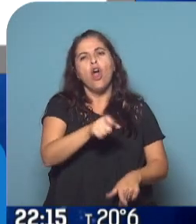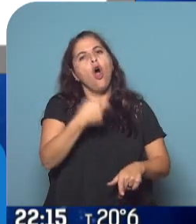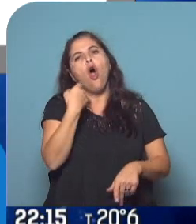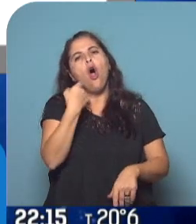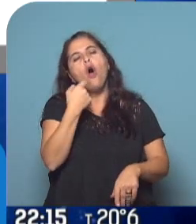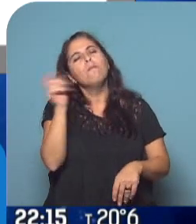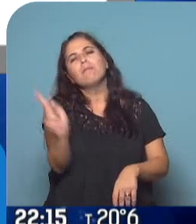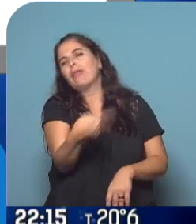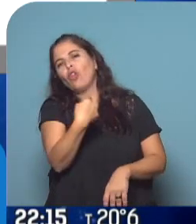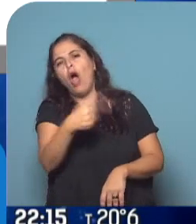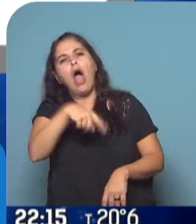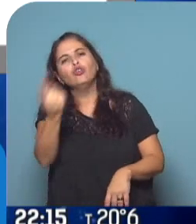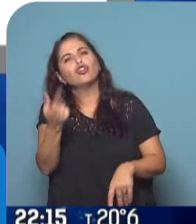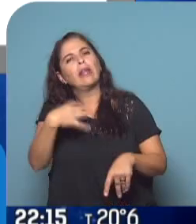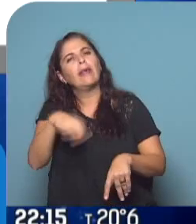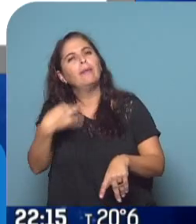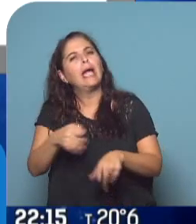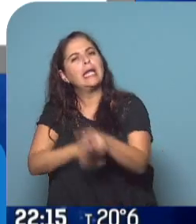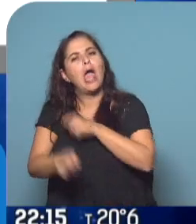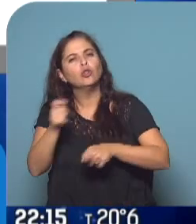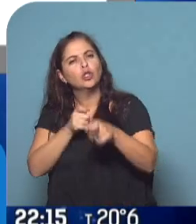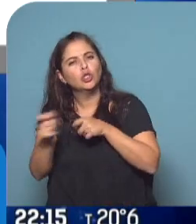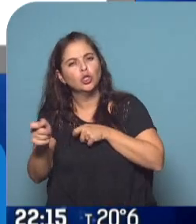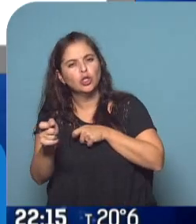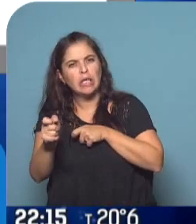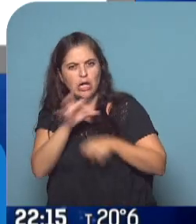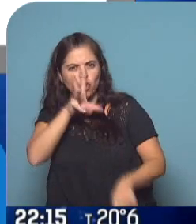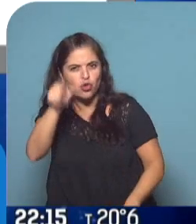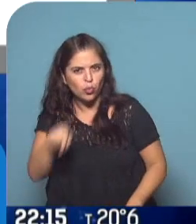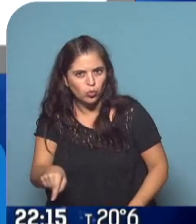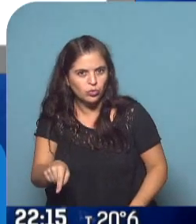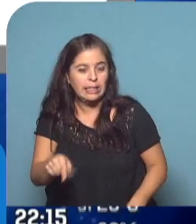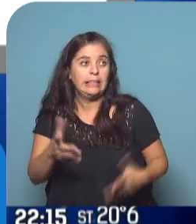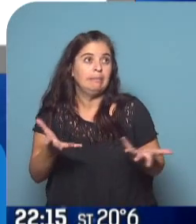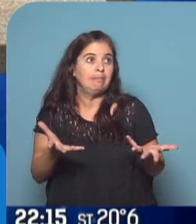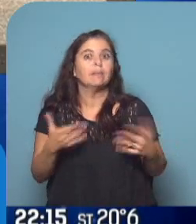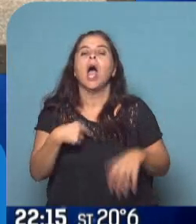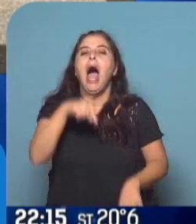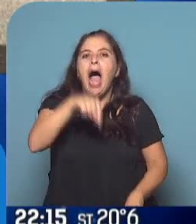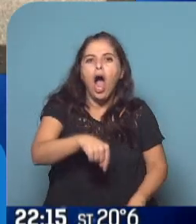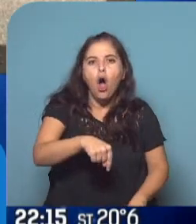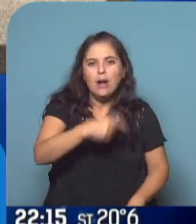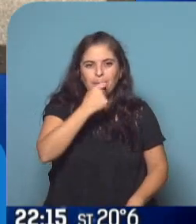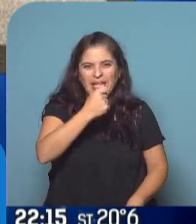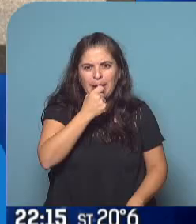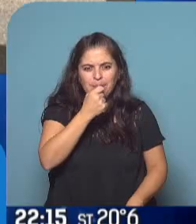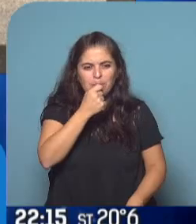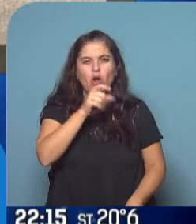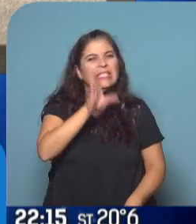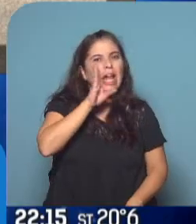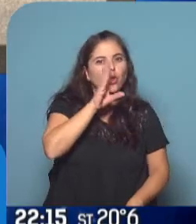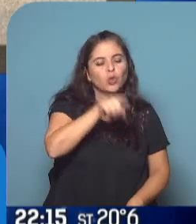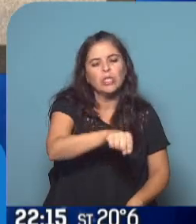los inmigrantes rusos. Ahora es como que le da, por ejemplo, a la embajada, a Netanyahu, le da a Arabia Saudita. No le pide nada. No le pide